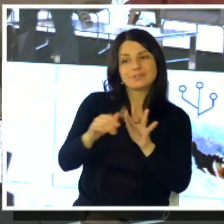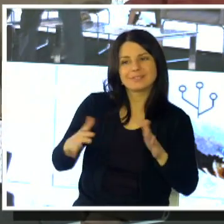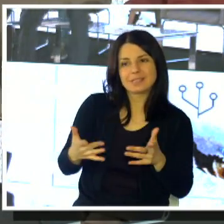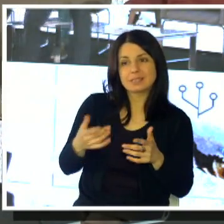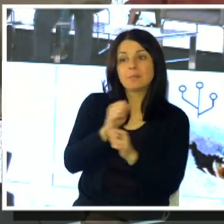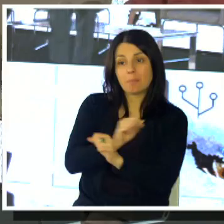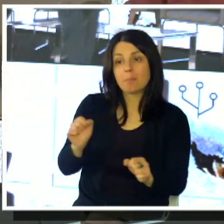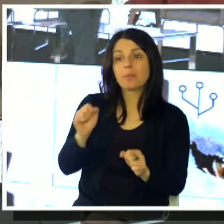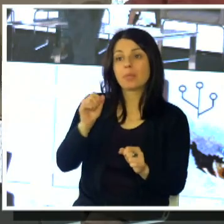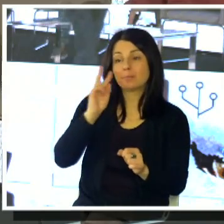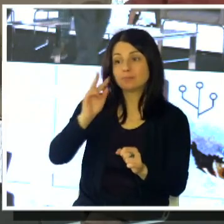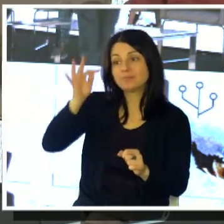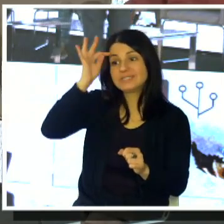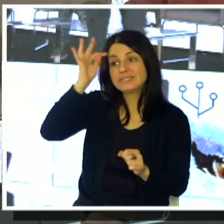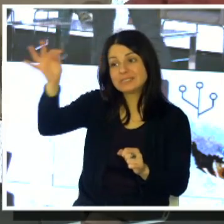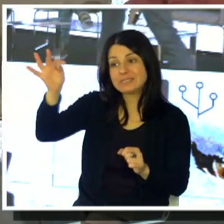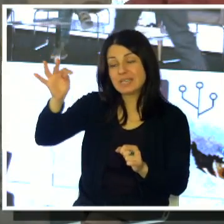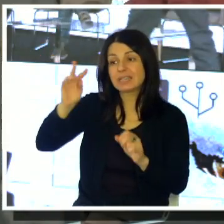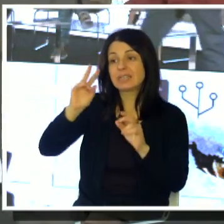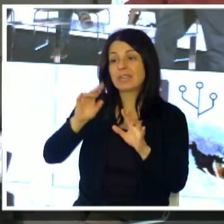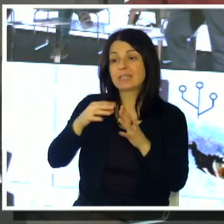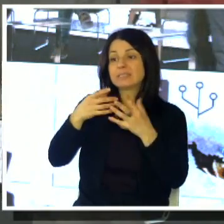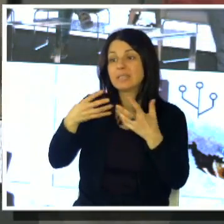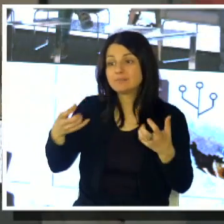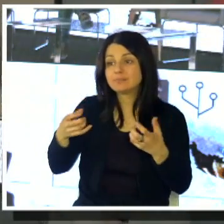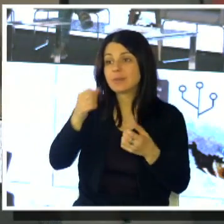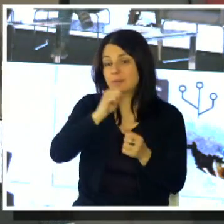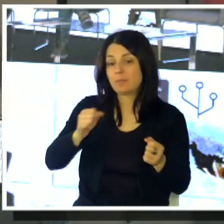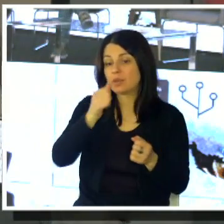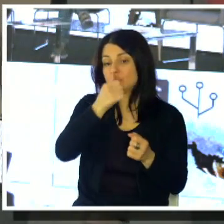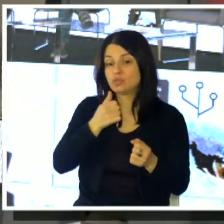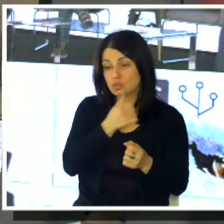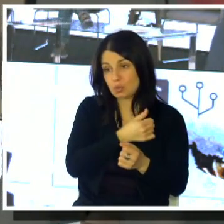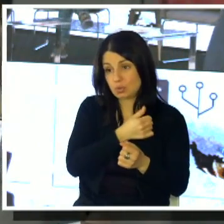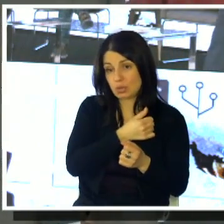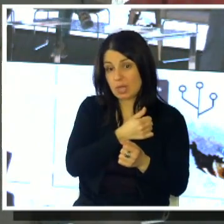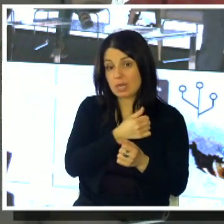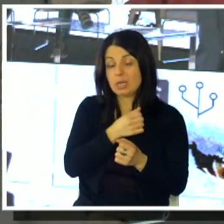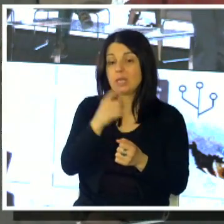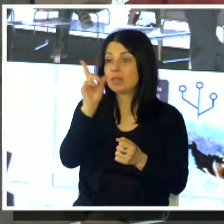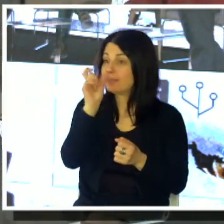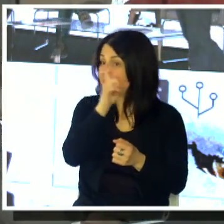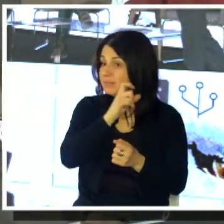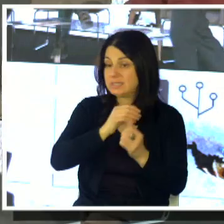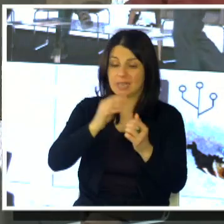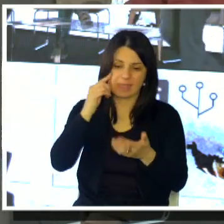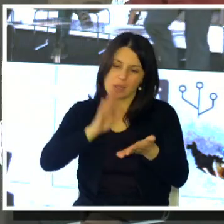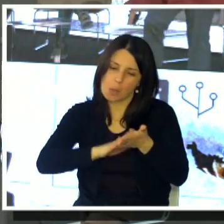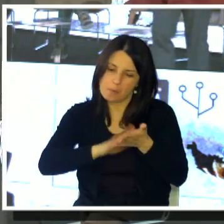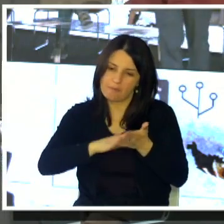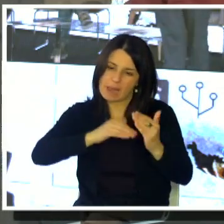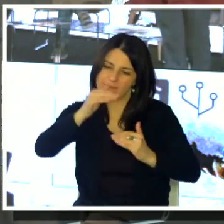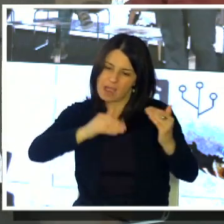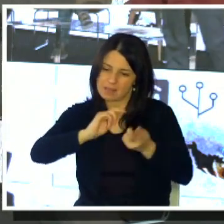se pueden usar algunas técnicas de versionado semántico para solucionarlo. Son muy difíciles de testear y debuguear. Tengo